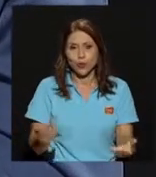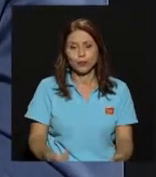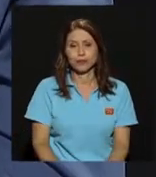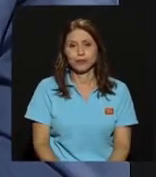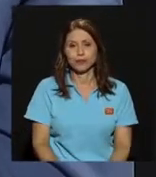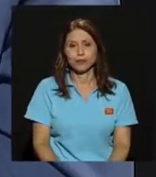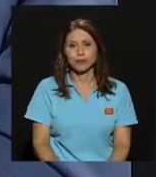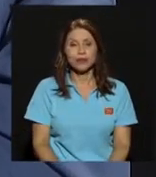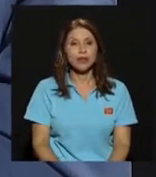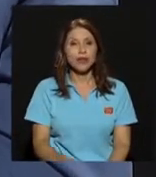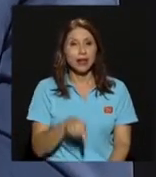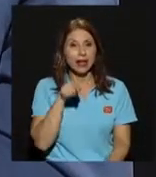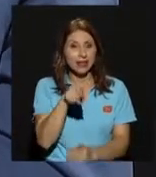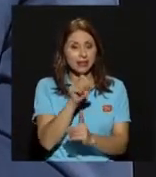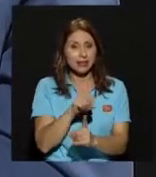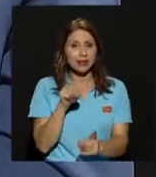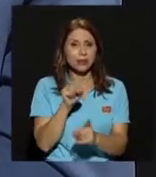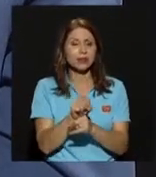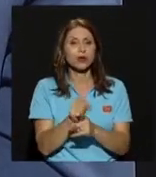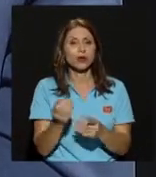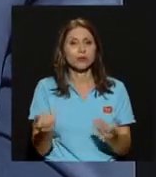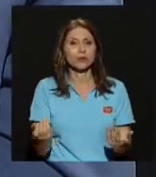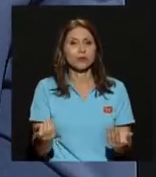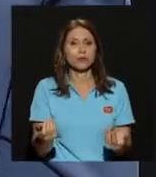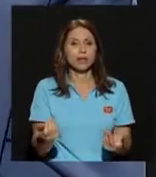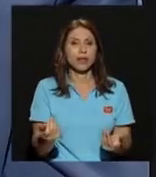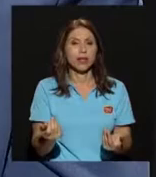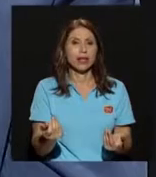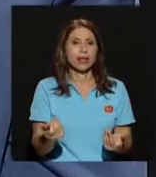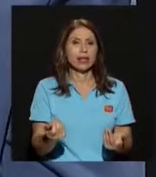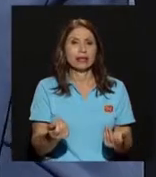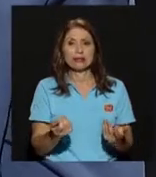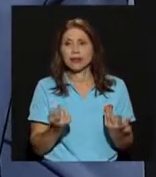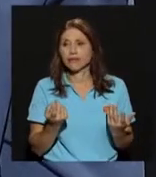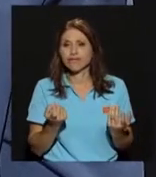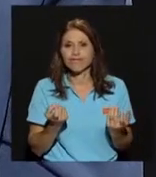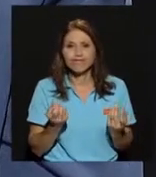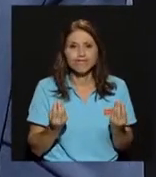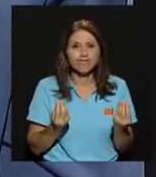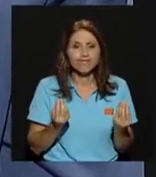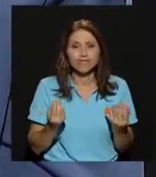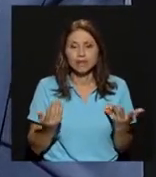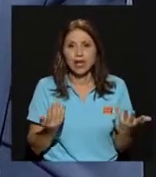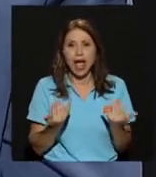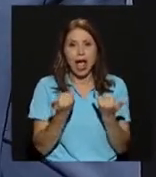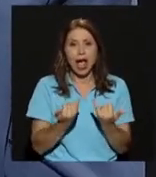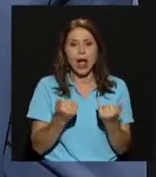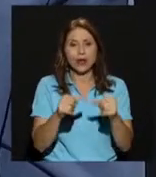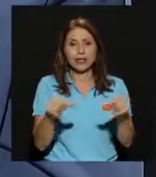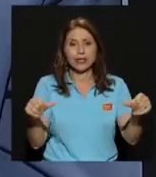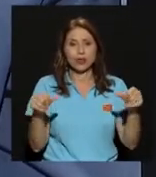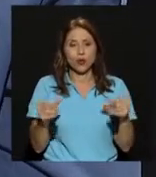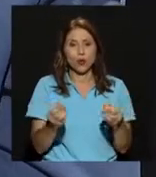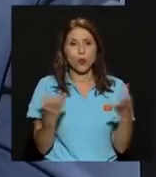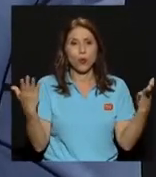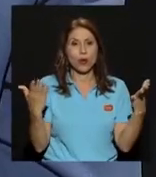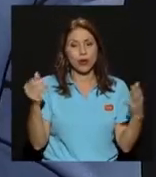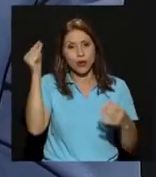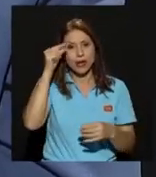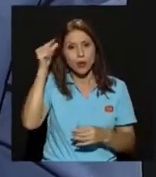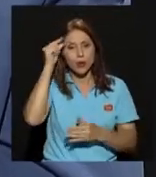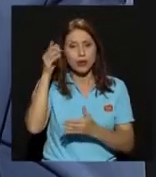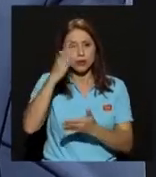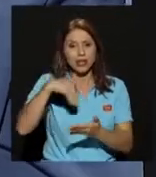en esta situación deficitaria digamos en la que está el sector público el gobierno central